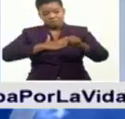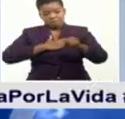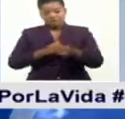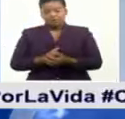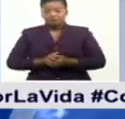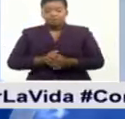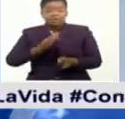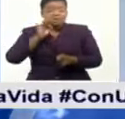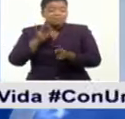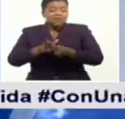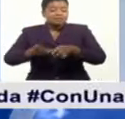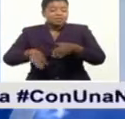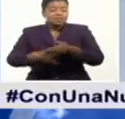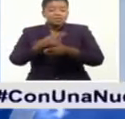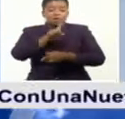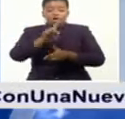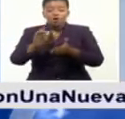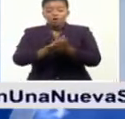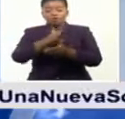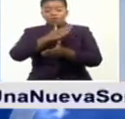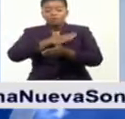11 de marzo del año